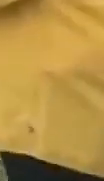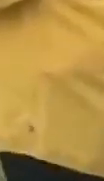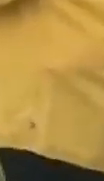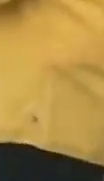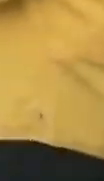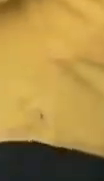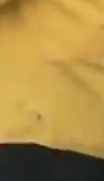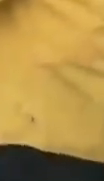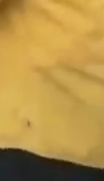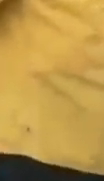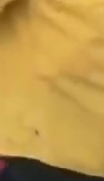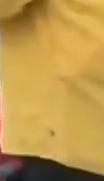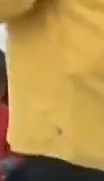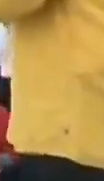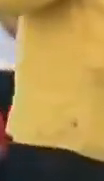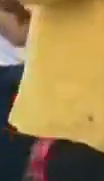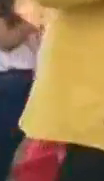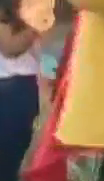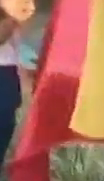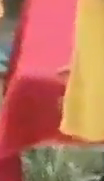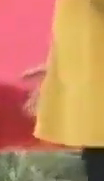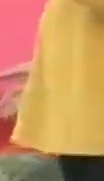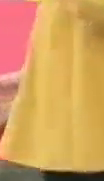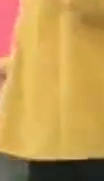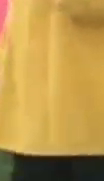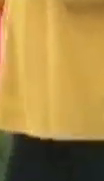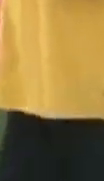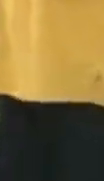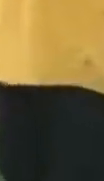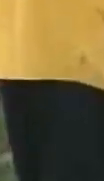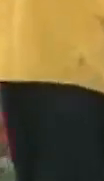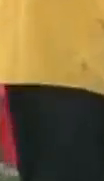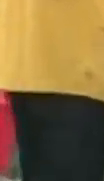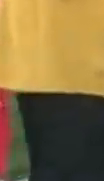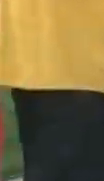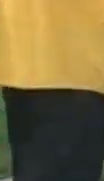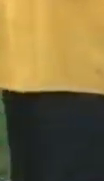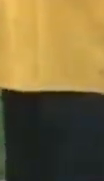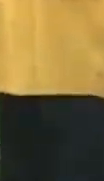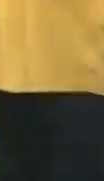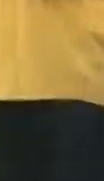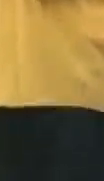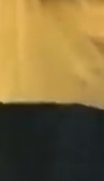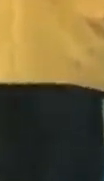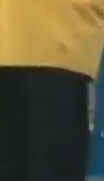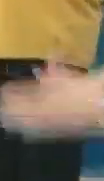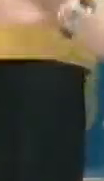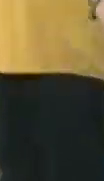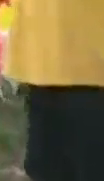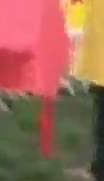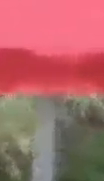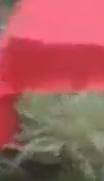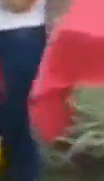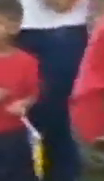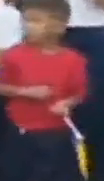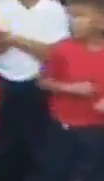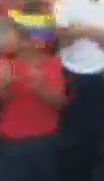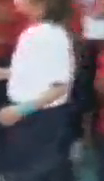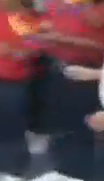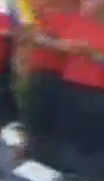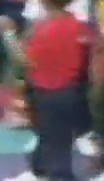¿Cómo se sienten? Qué bueno, bueno. Tamboreros, pues, mi aplauso a los tamboreros, a